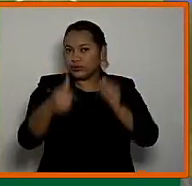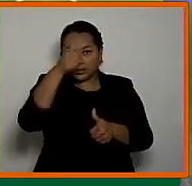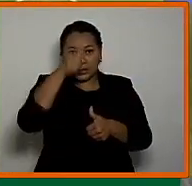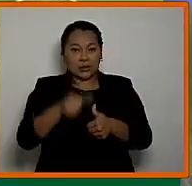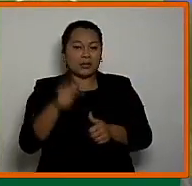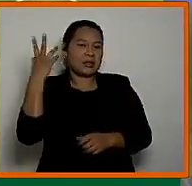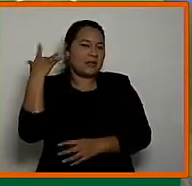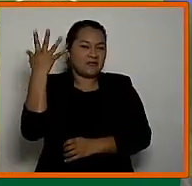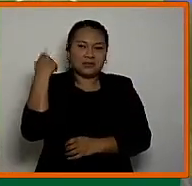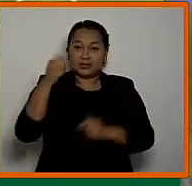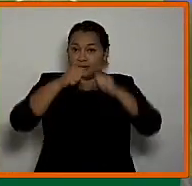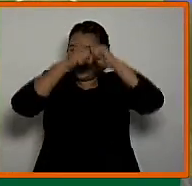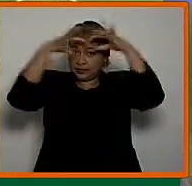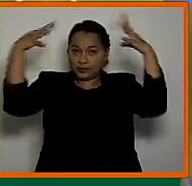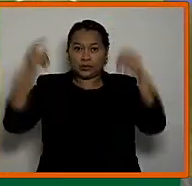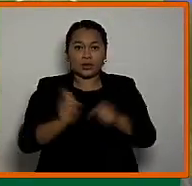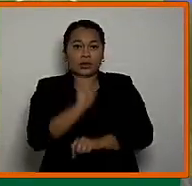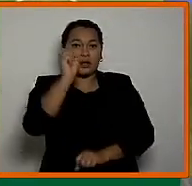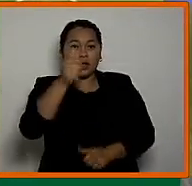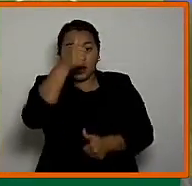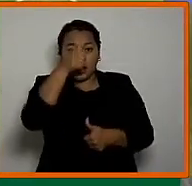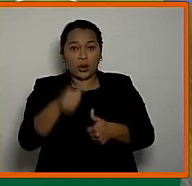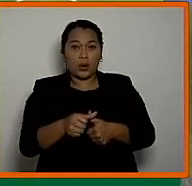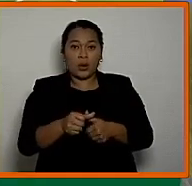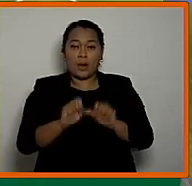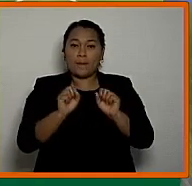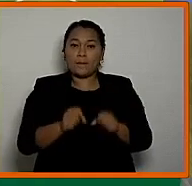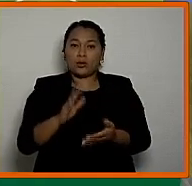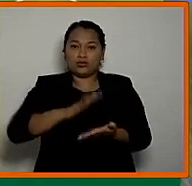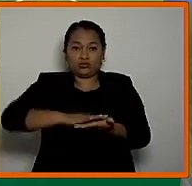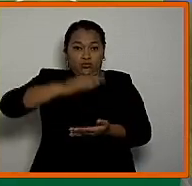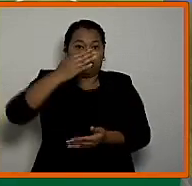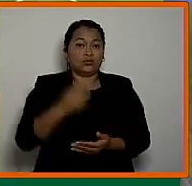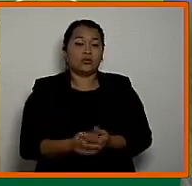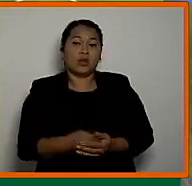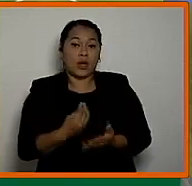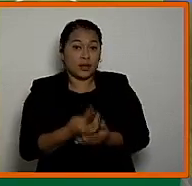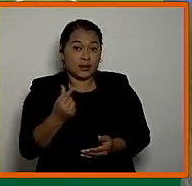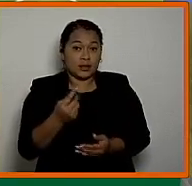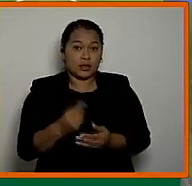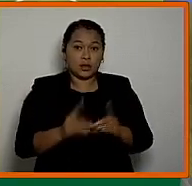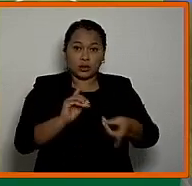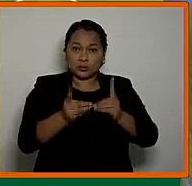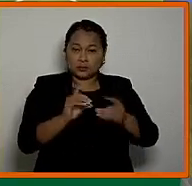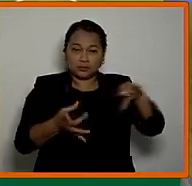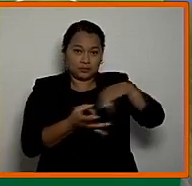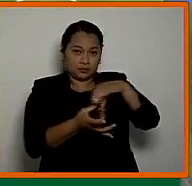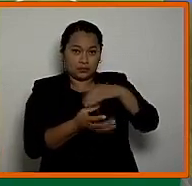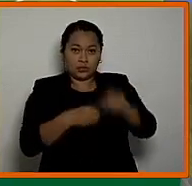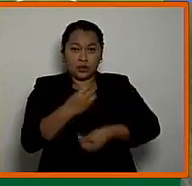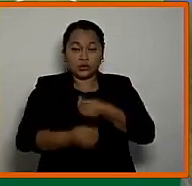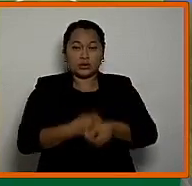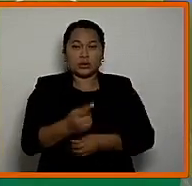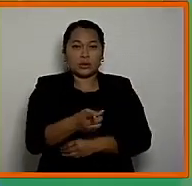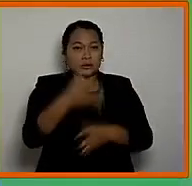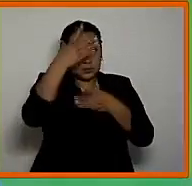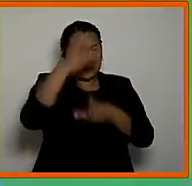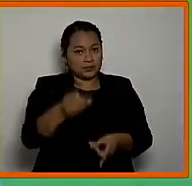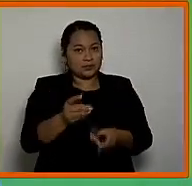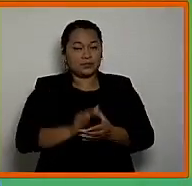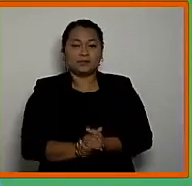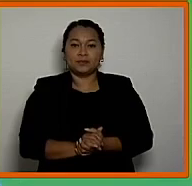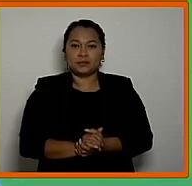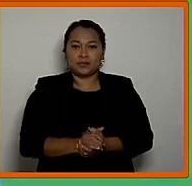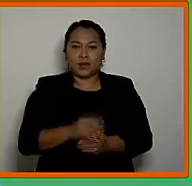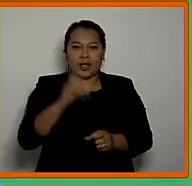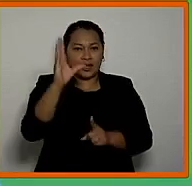como soñar y ganar. Pero te recuerdo que puedes multiplicar tu pasión con Apostemos. Vos decidís. Espero que cada uno de tus